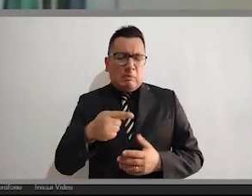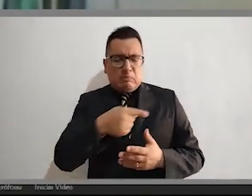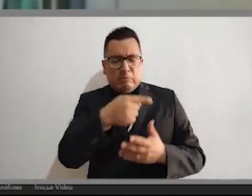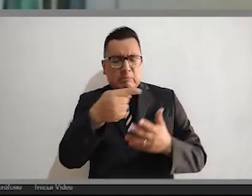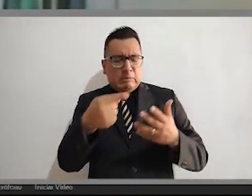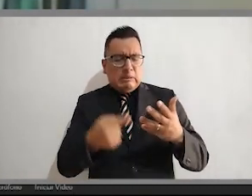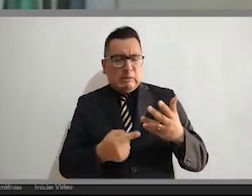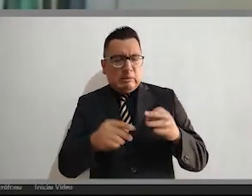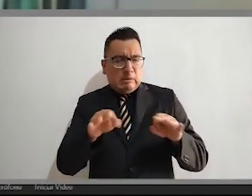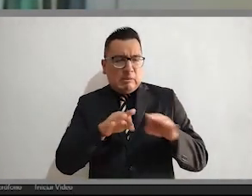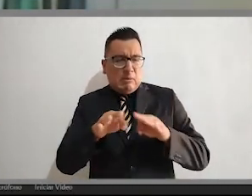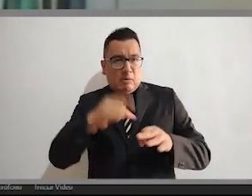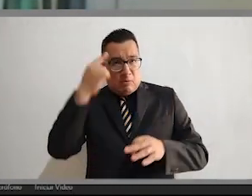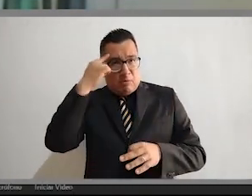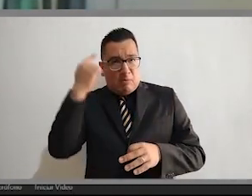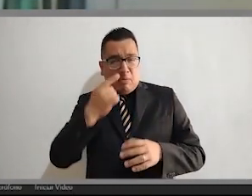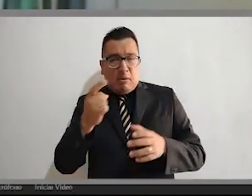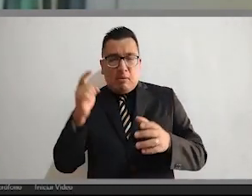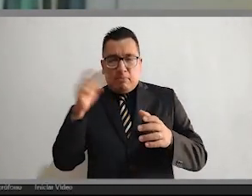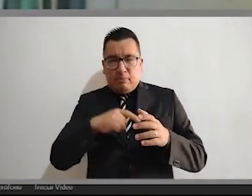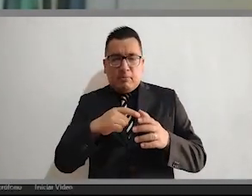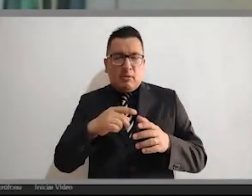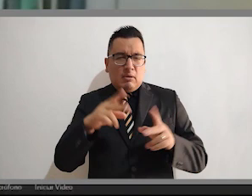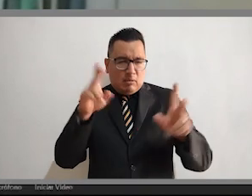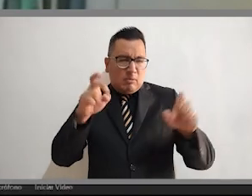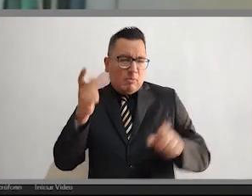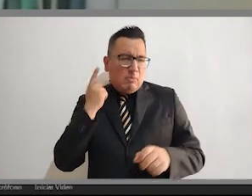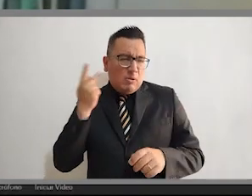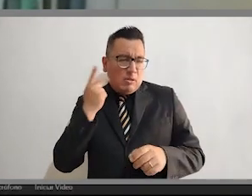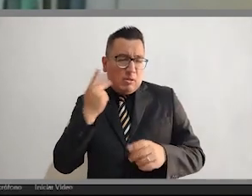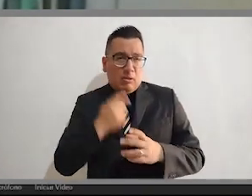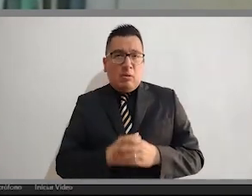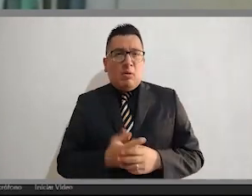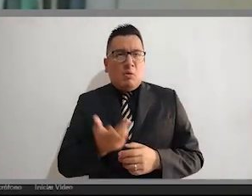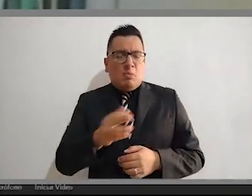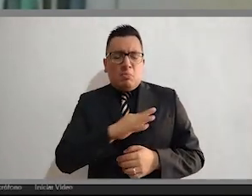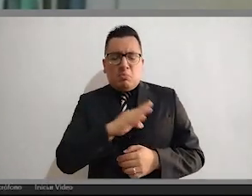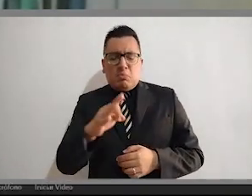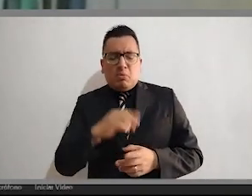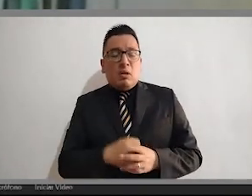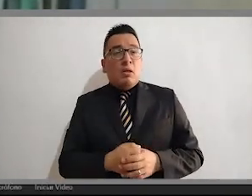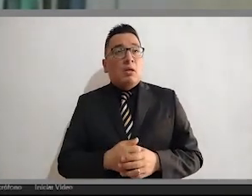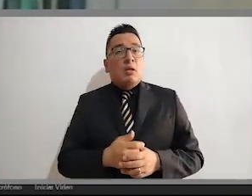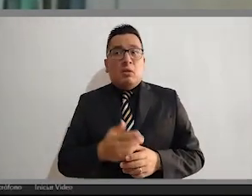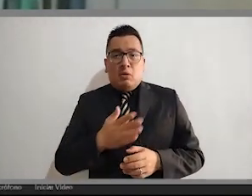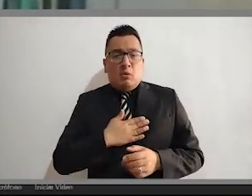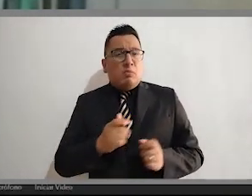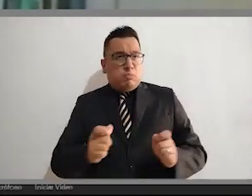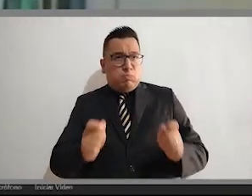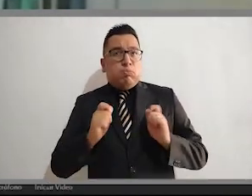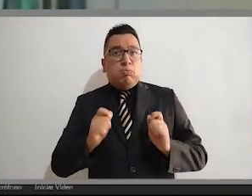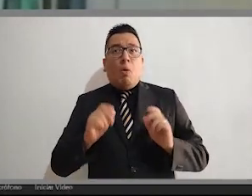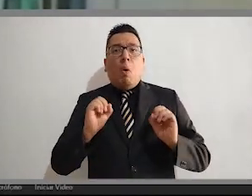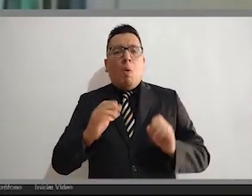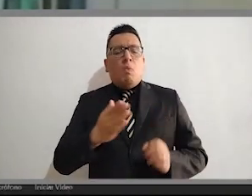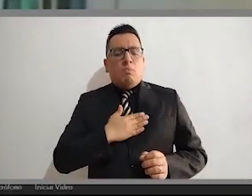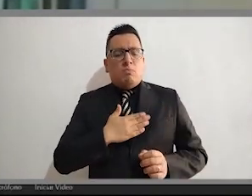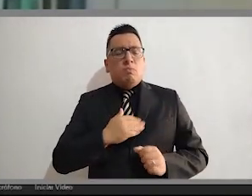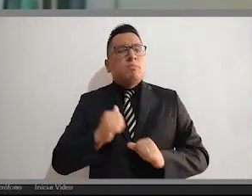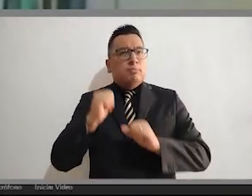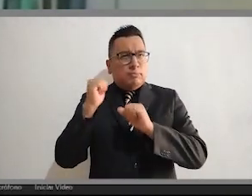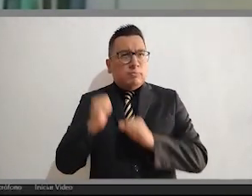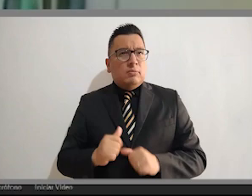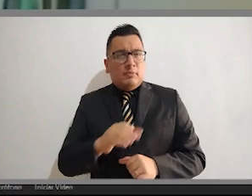políticos, tanto para ser votadas como para votar, como para ejercer los derechos de la militancia,